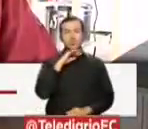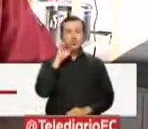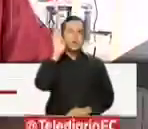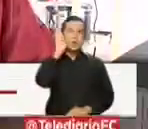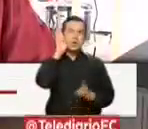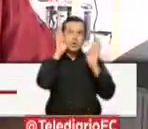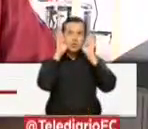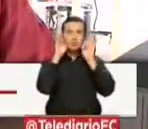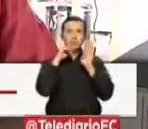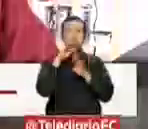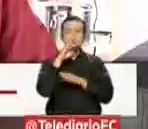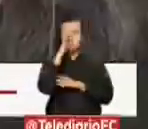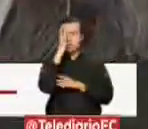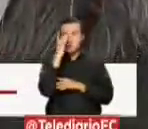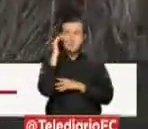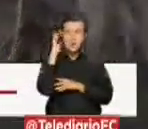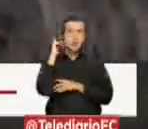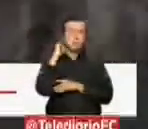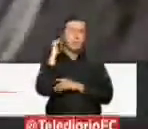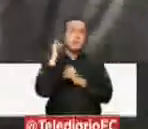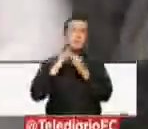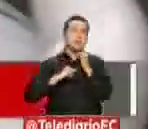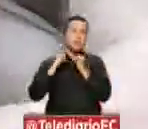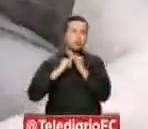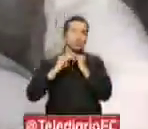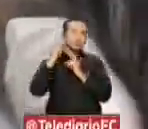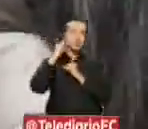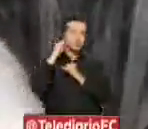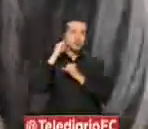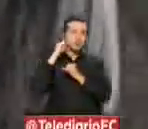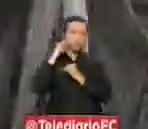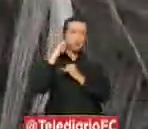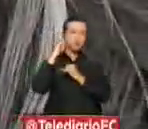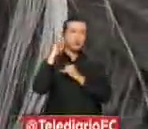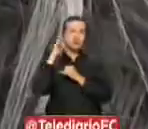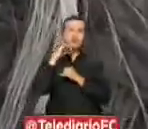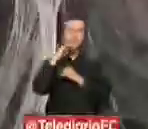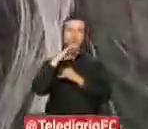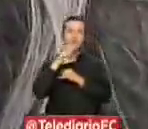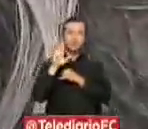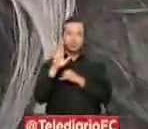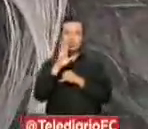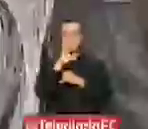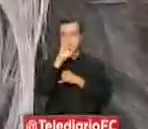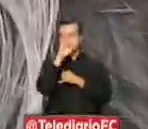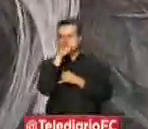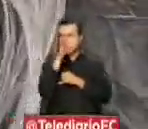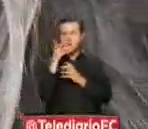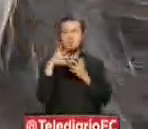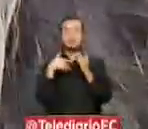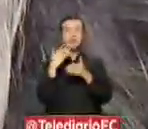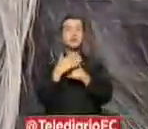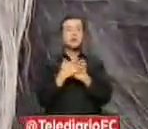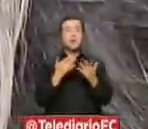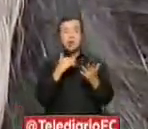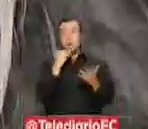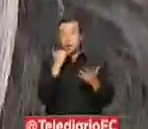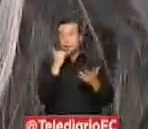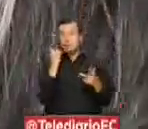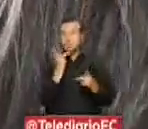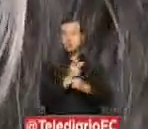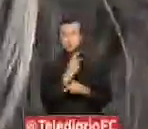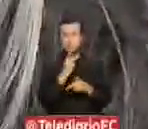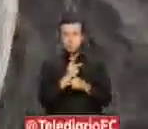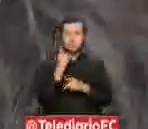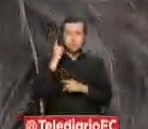los animalitos es la otitis, que es la inflamación del pabellón externo. Entonces puede traer como consecuencia algún tipo de inflamación tanto